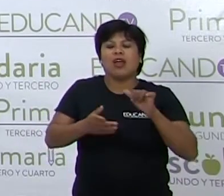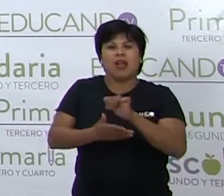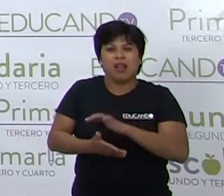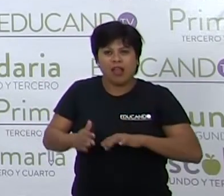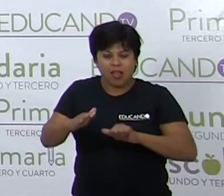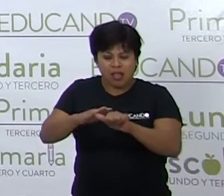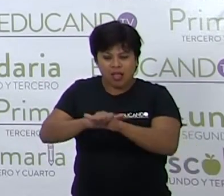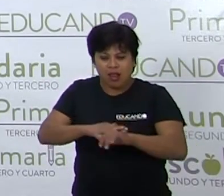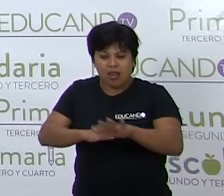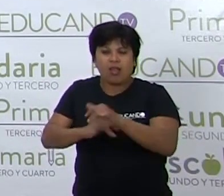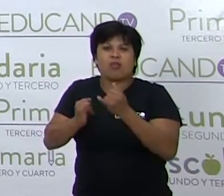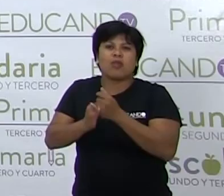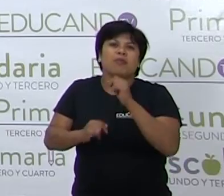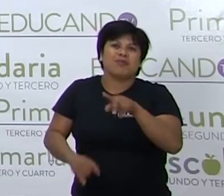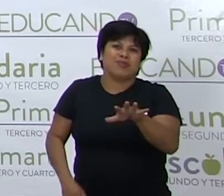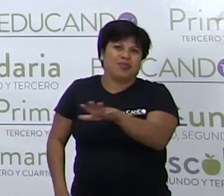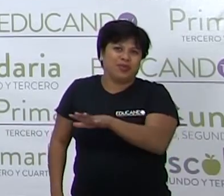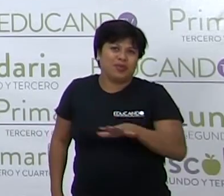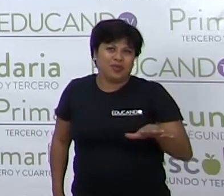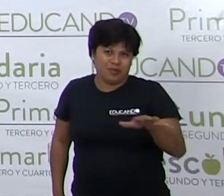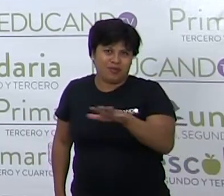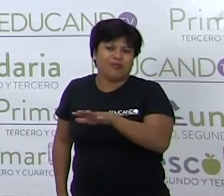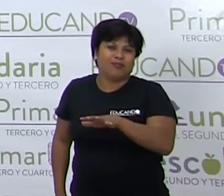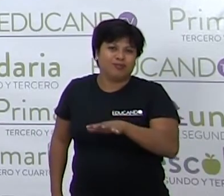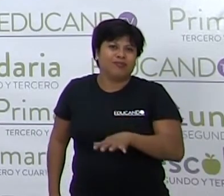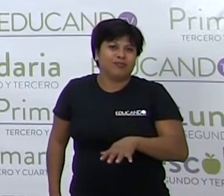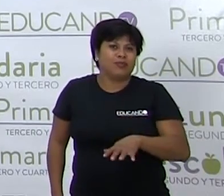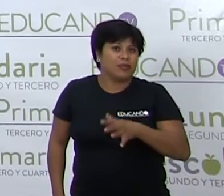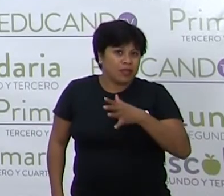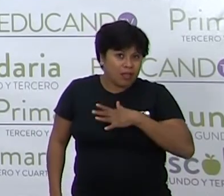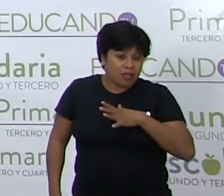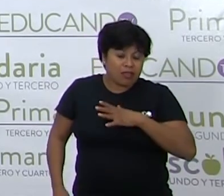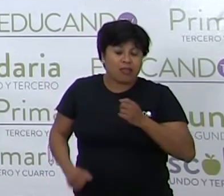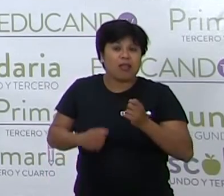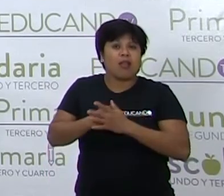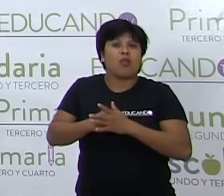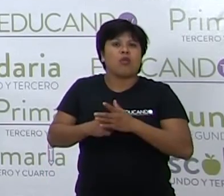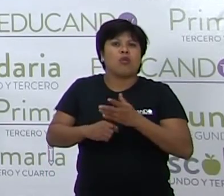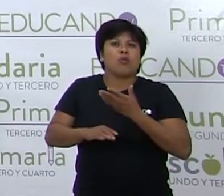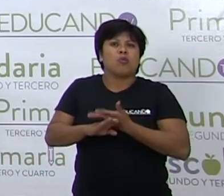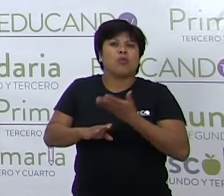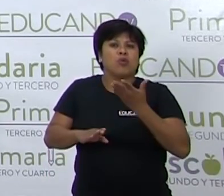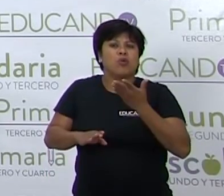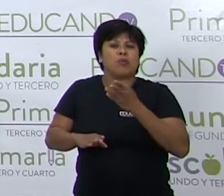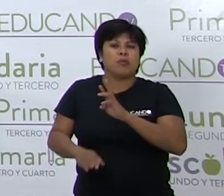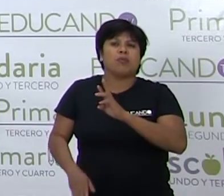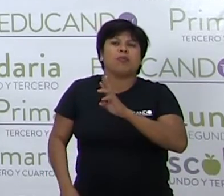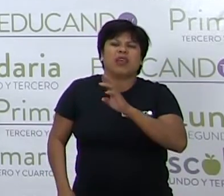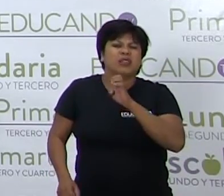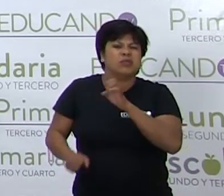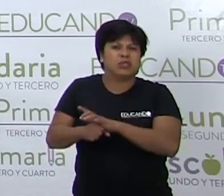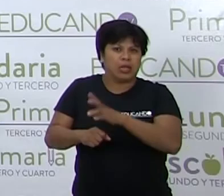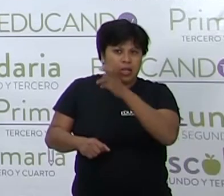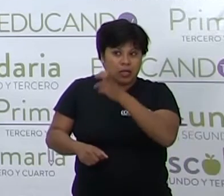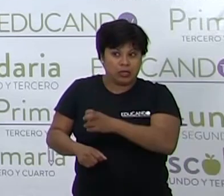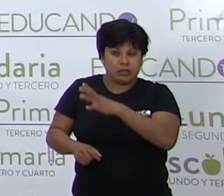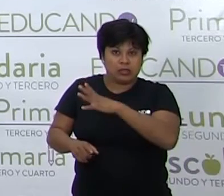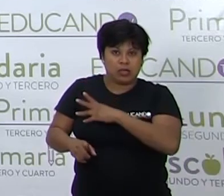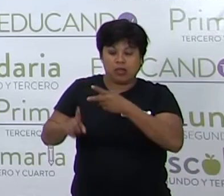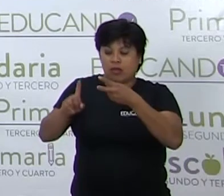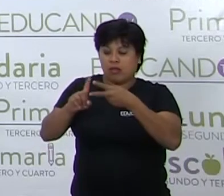el área completa de esta figura hay algo hay algo también muy particular con esta con esta figura geométrica